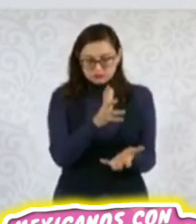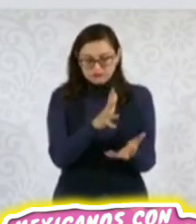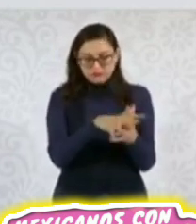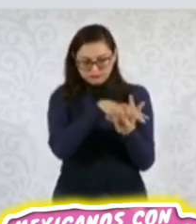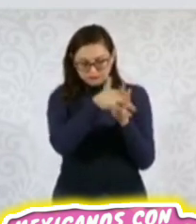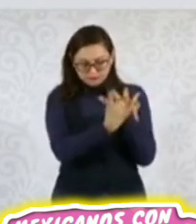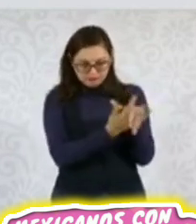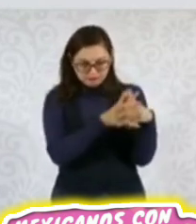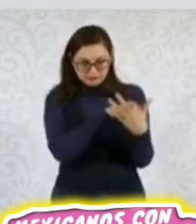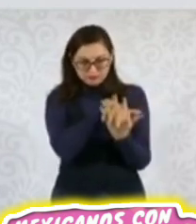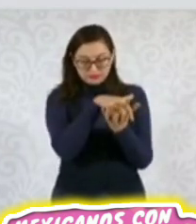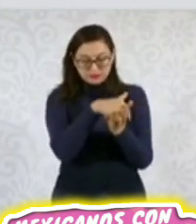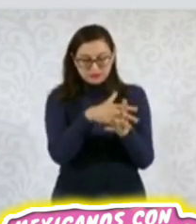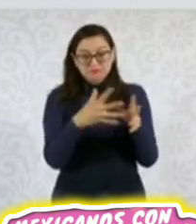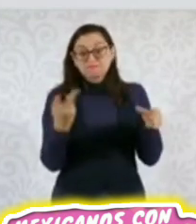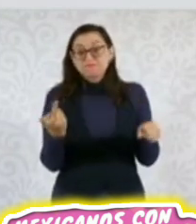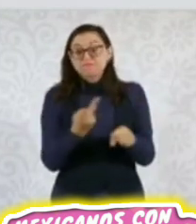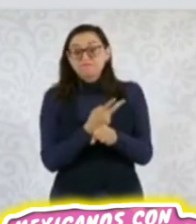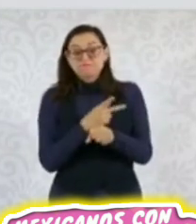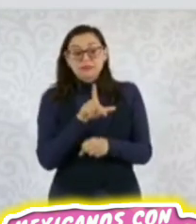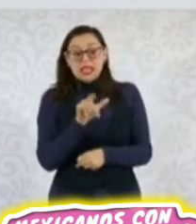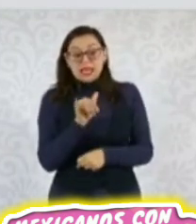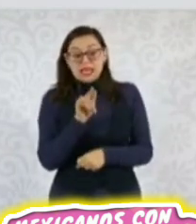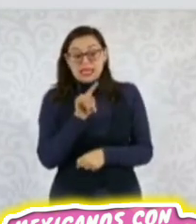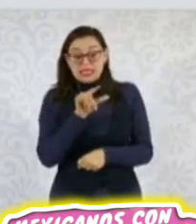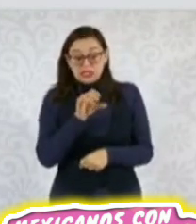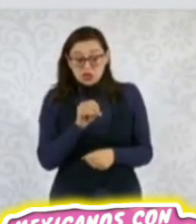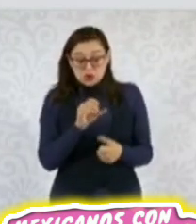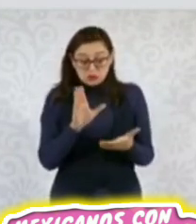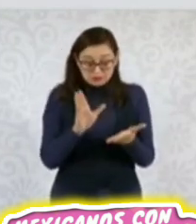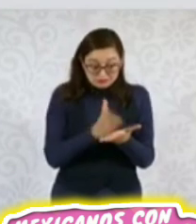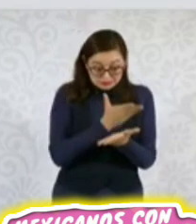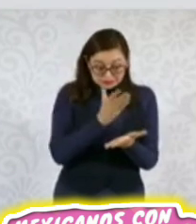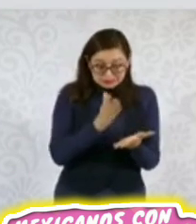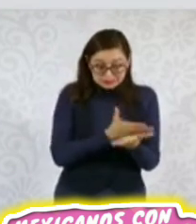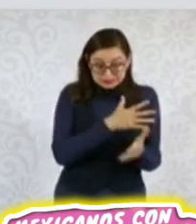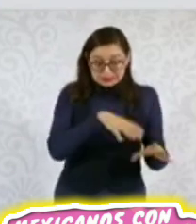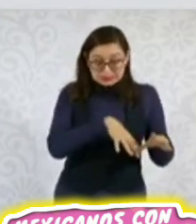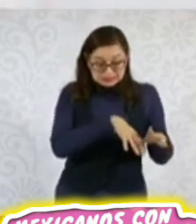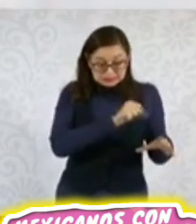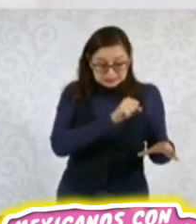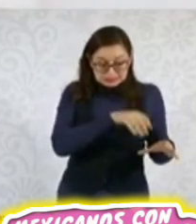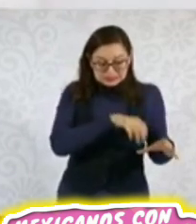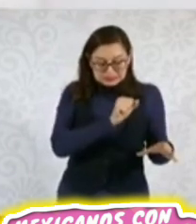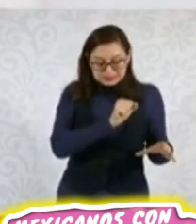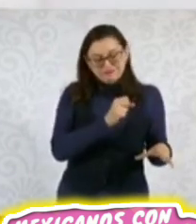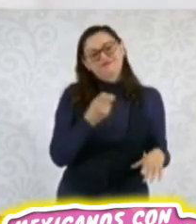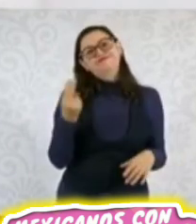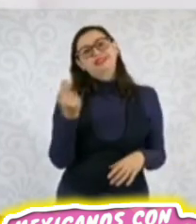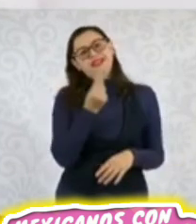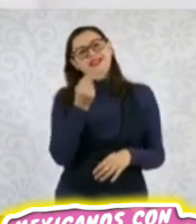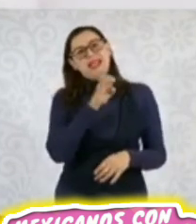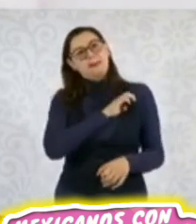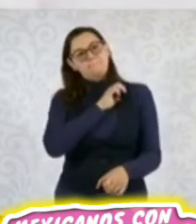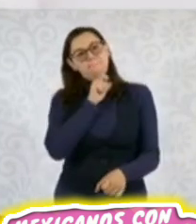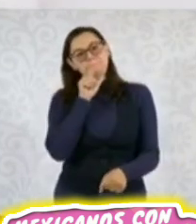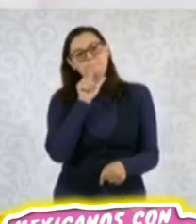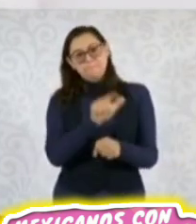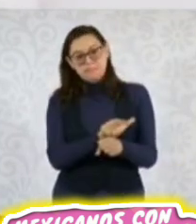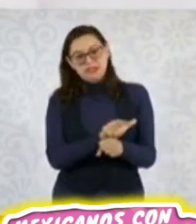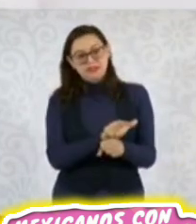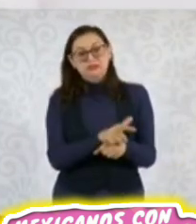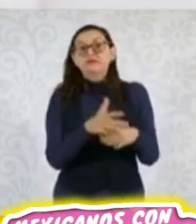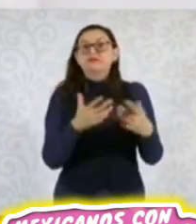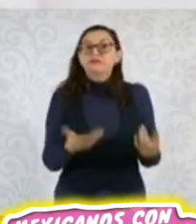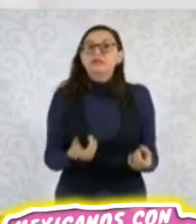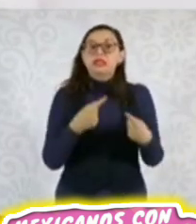Entonces, la característica de explotación de litio en México, pues requiere una tecnología especial distinta, por